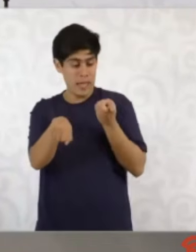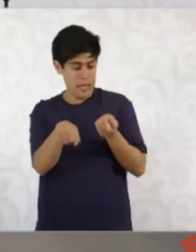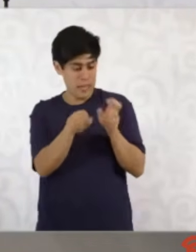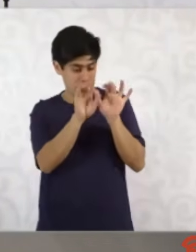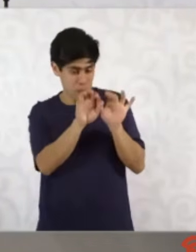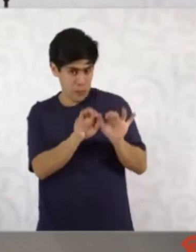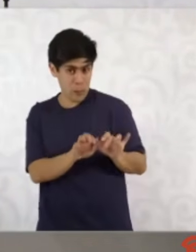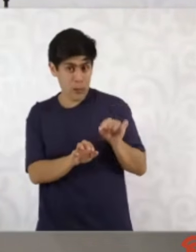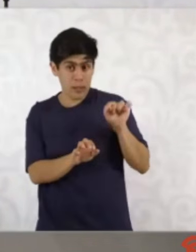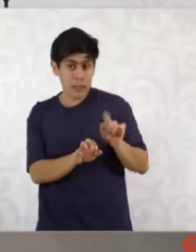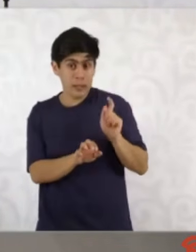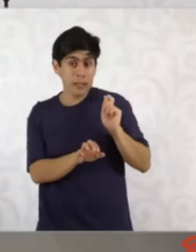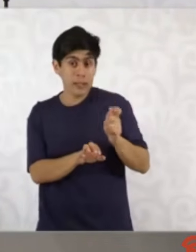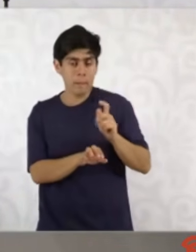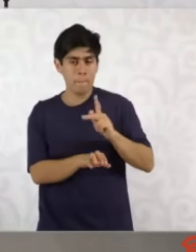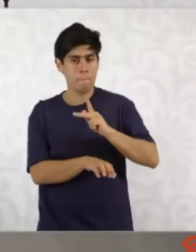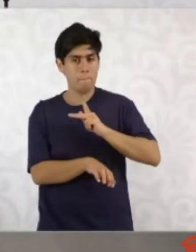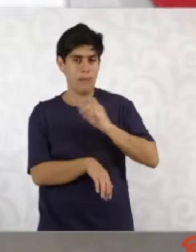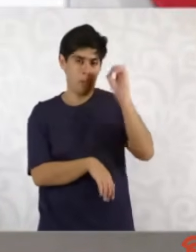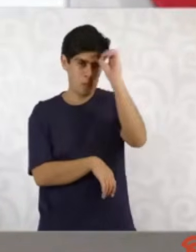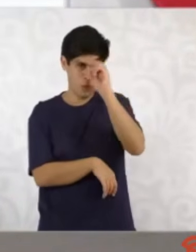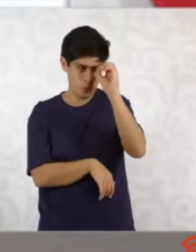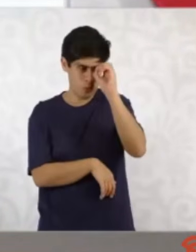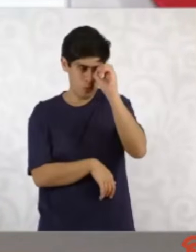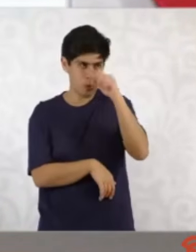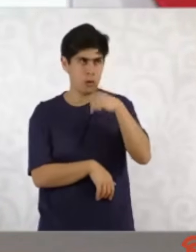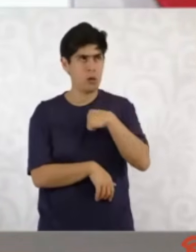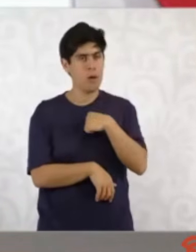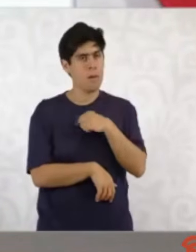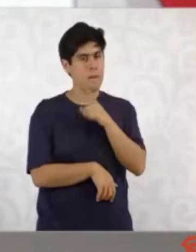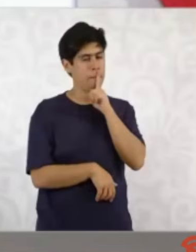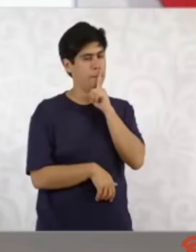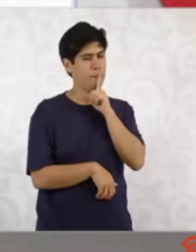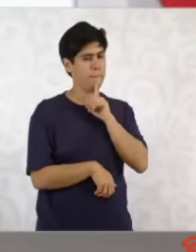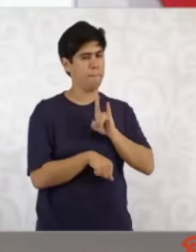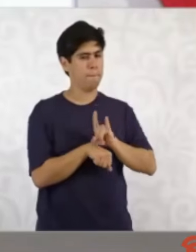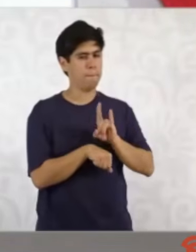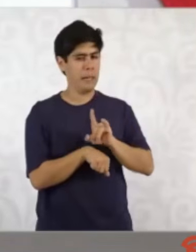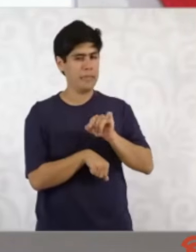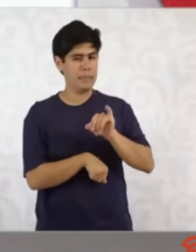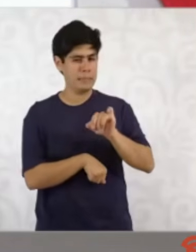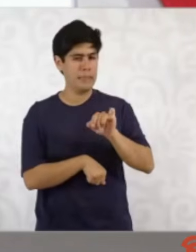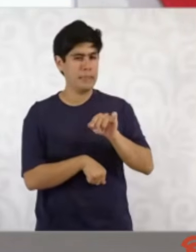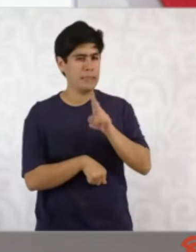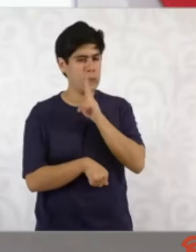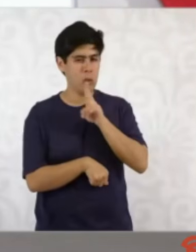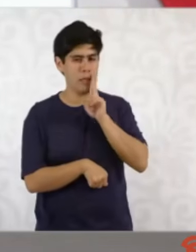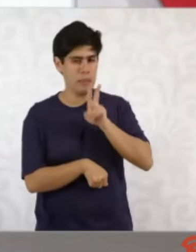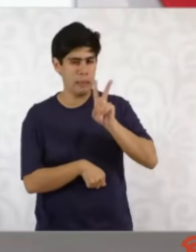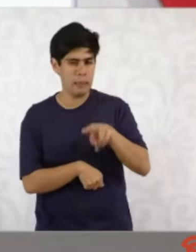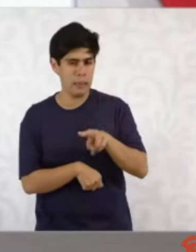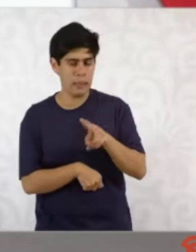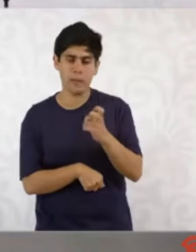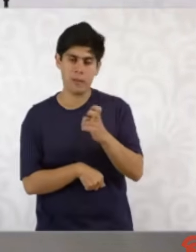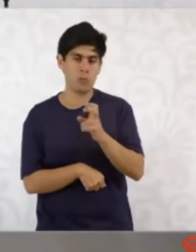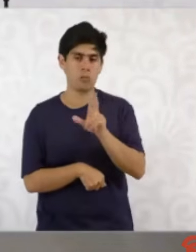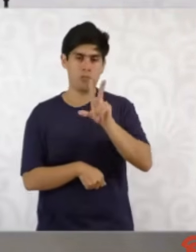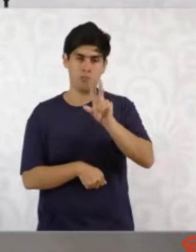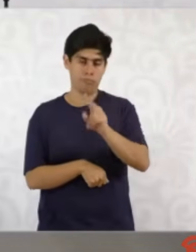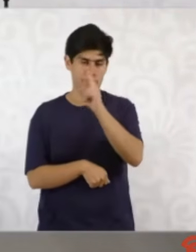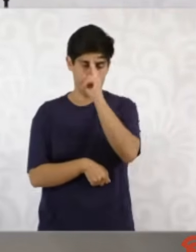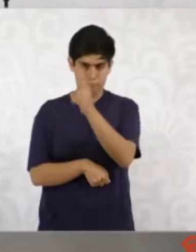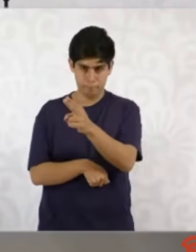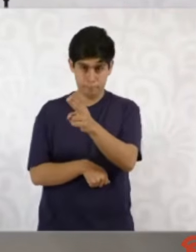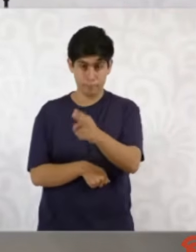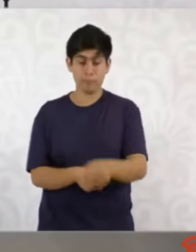se tratara de una noticia. Distinguir entre publicidad y contenido. Asegurar la diferencia entre